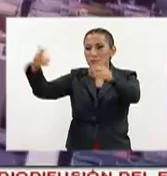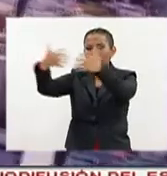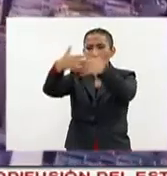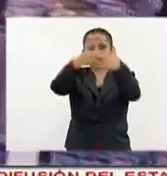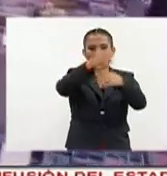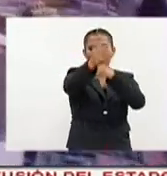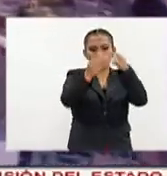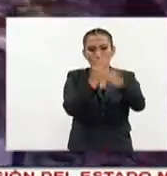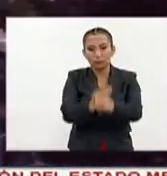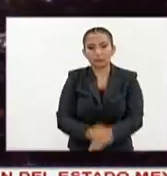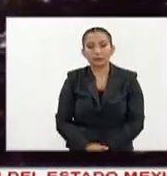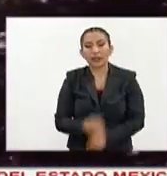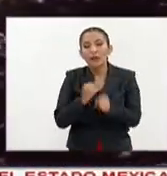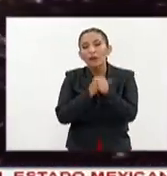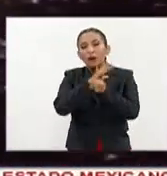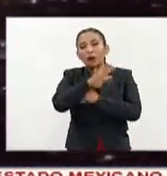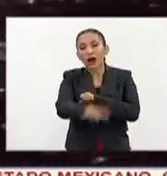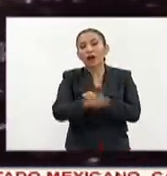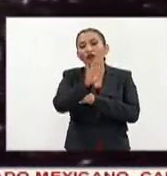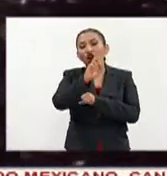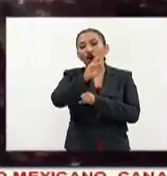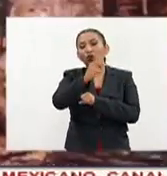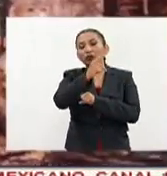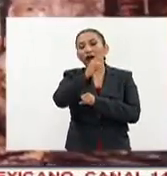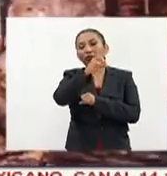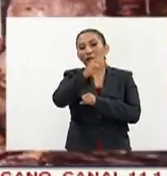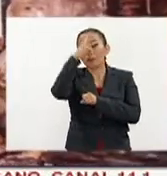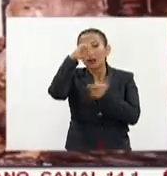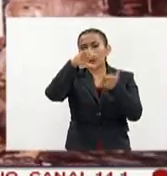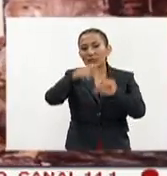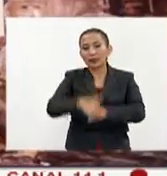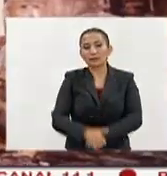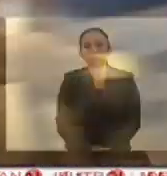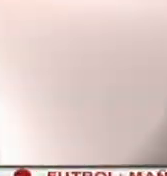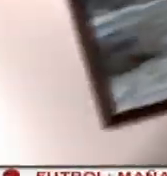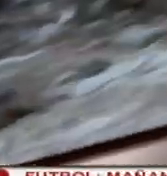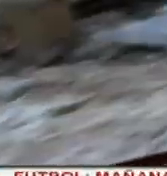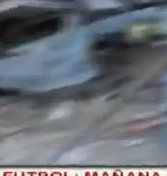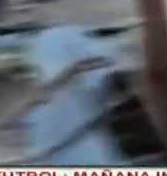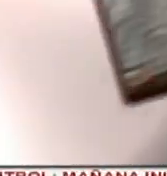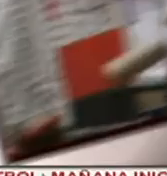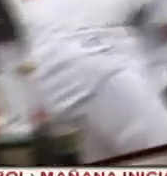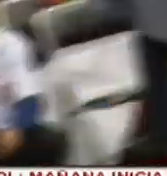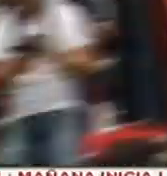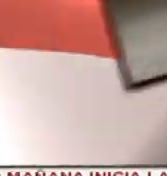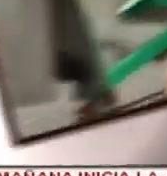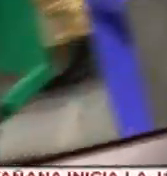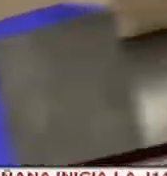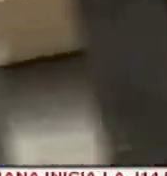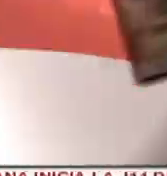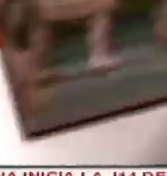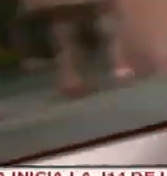todo el mundo. Con información de Flor Hurtado, México al Día.